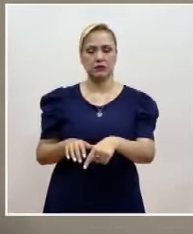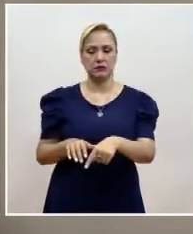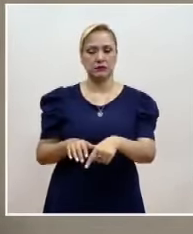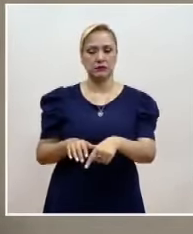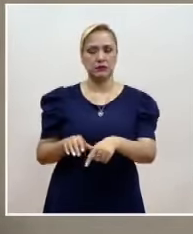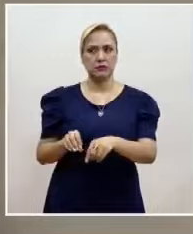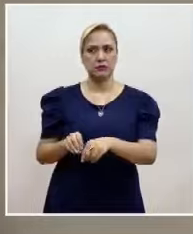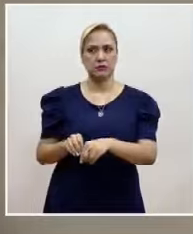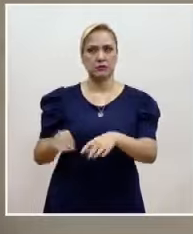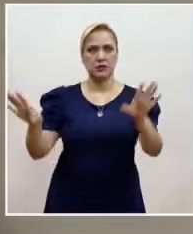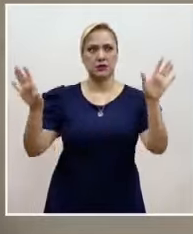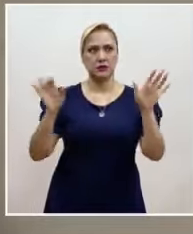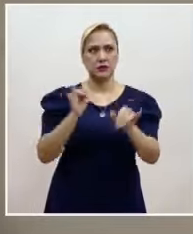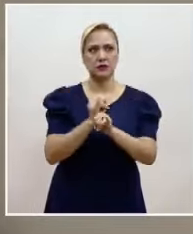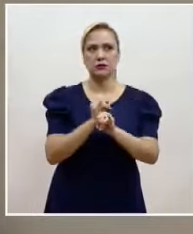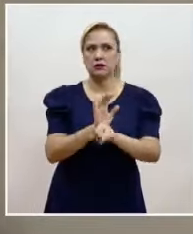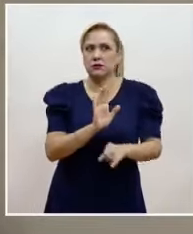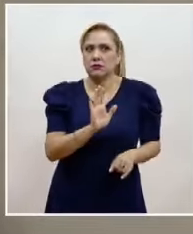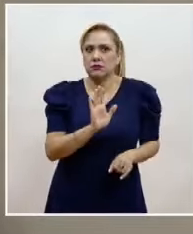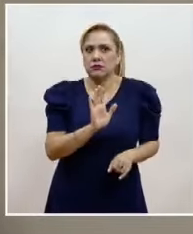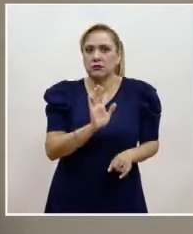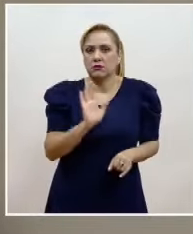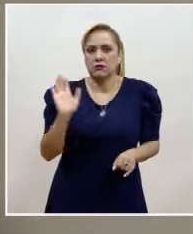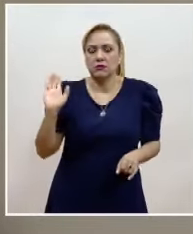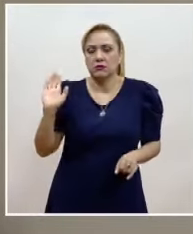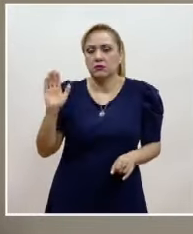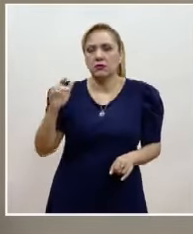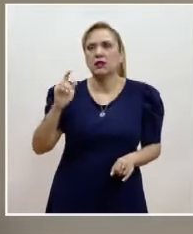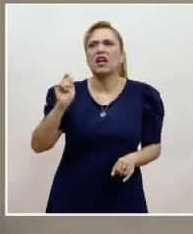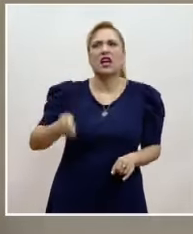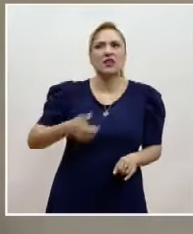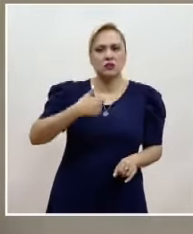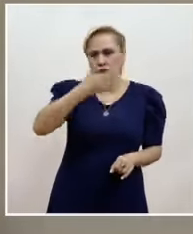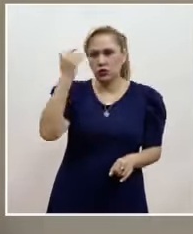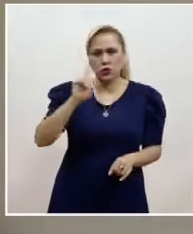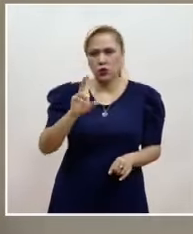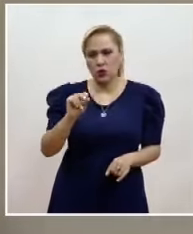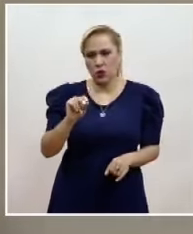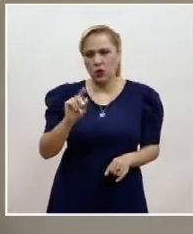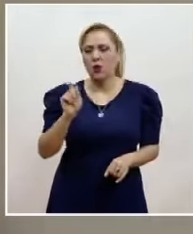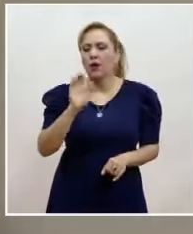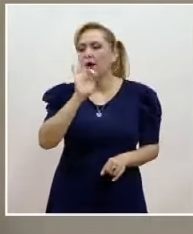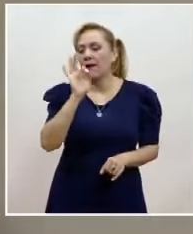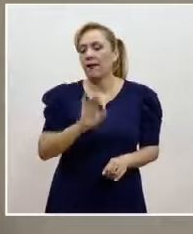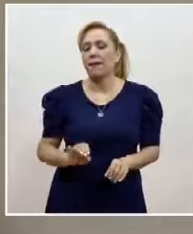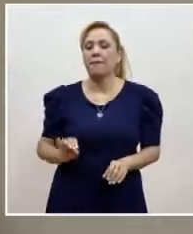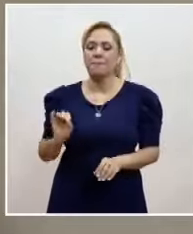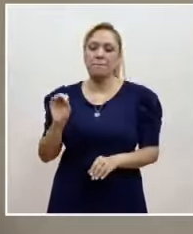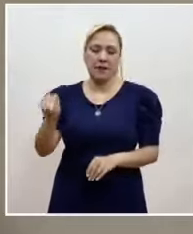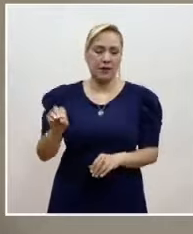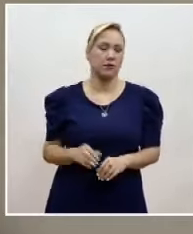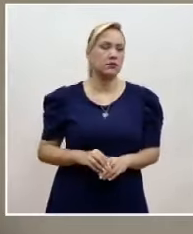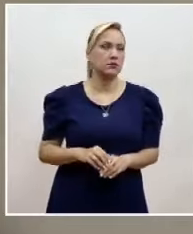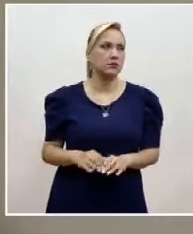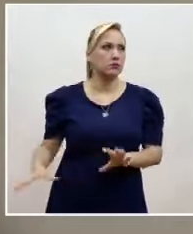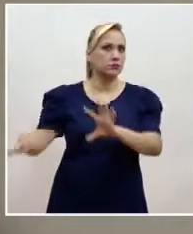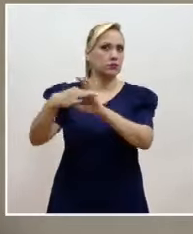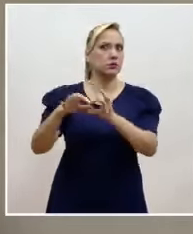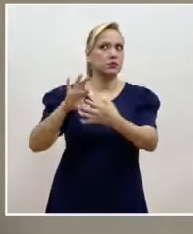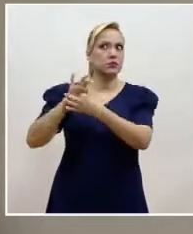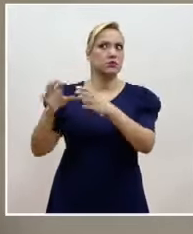Y no significa que no se sabe qué se programó, pero significa que hay tantos datos que el resultado que se tenga, pues es